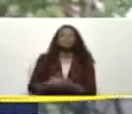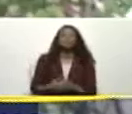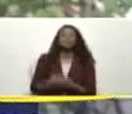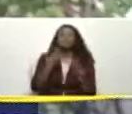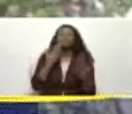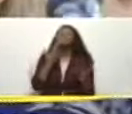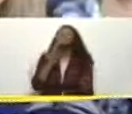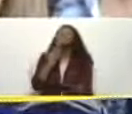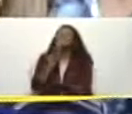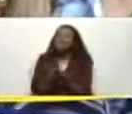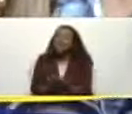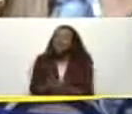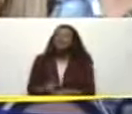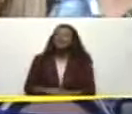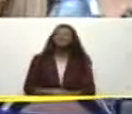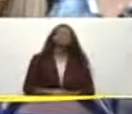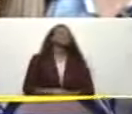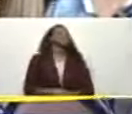Gracias.